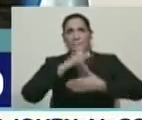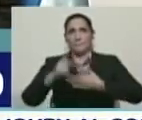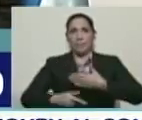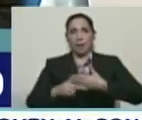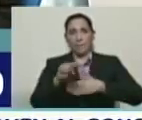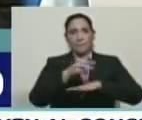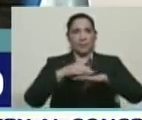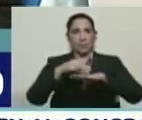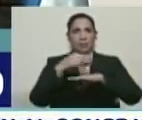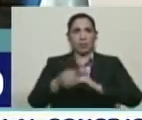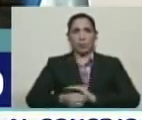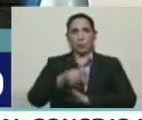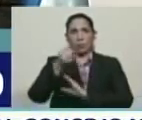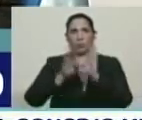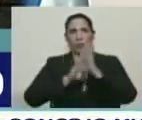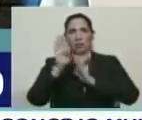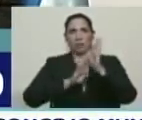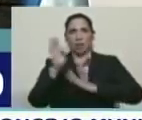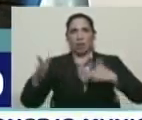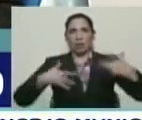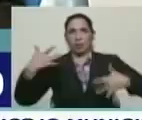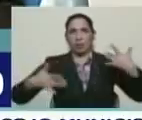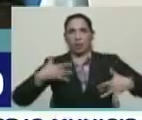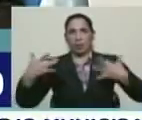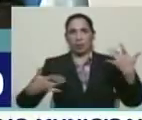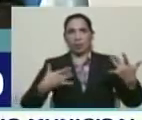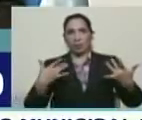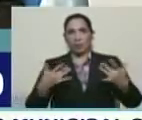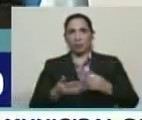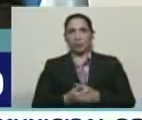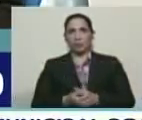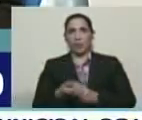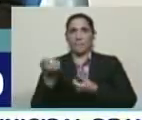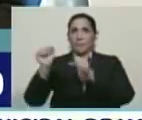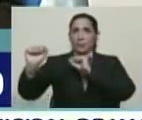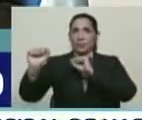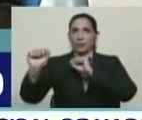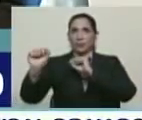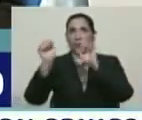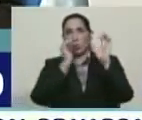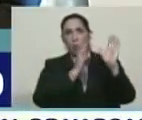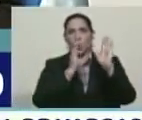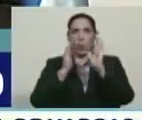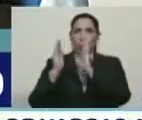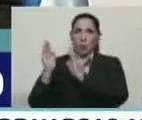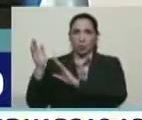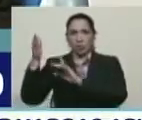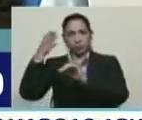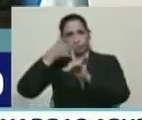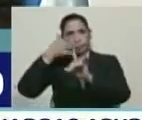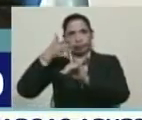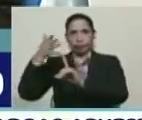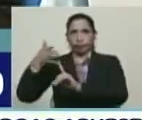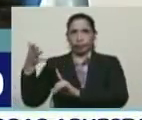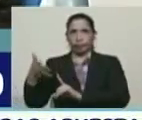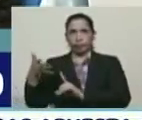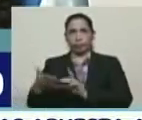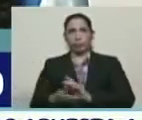Público ha desarrollado actividades destinadas a la prevención, orientación y divulgación, con el fin